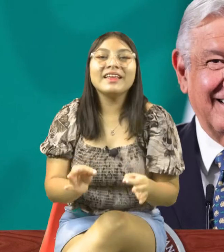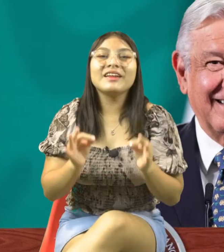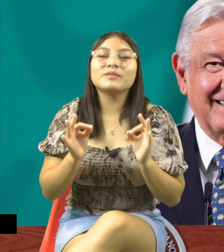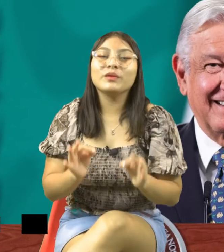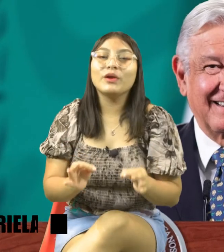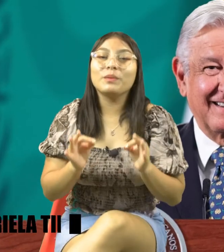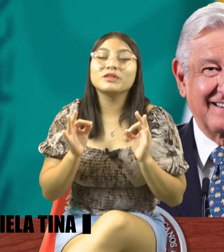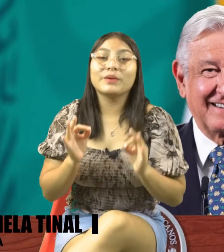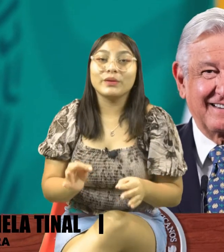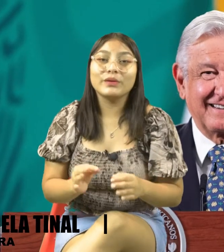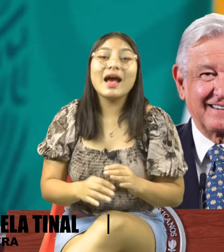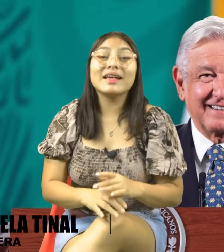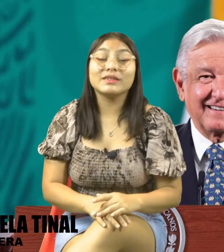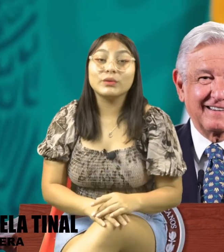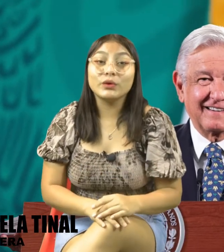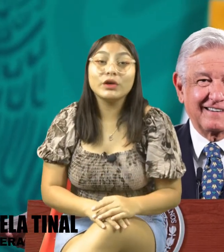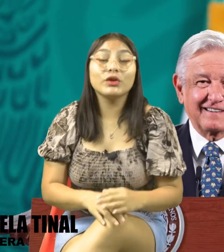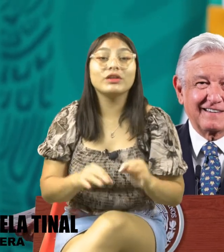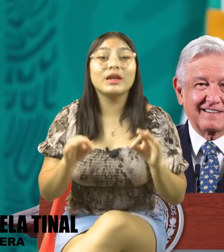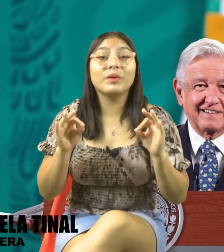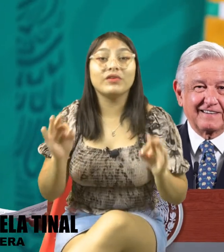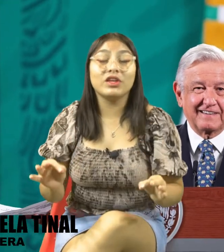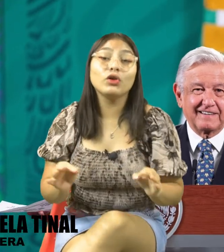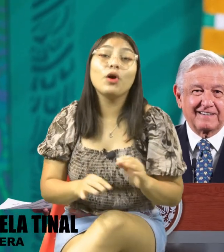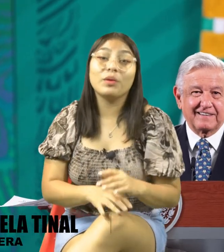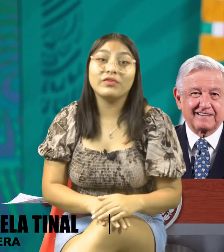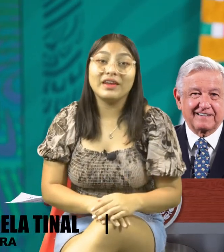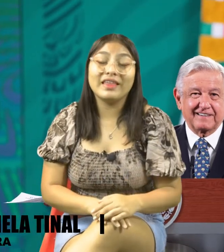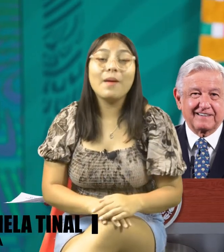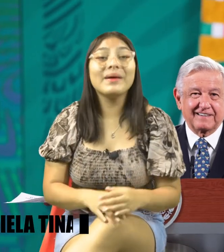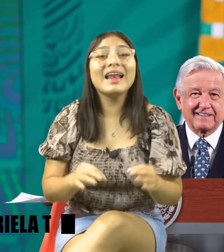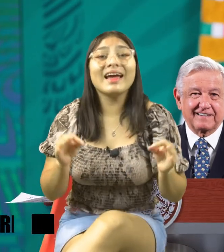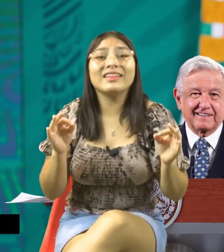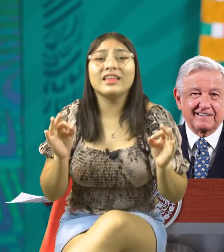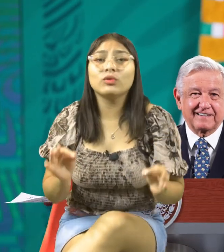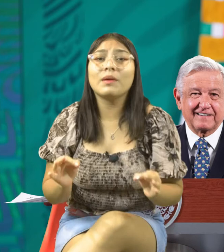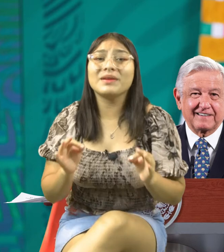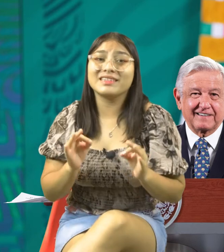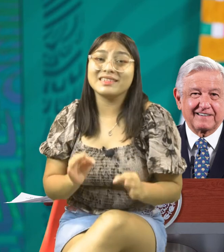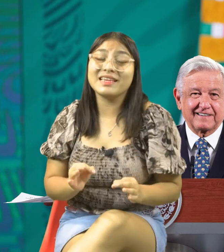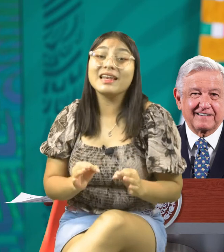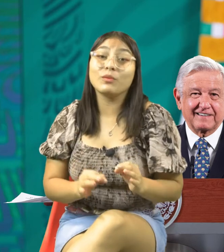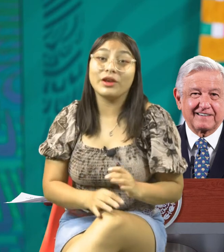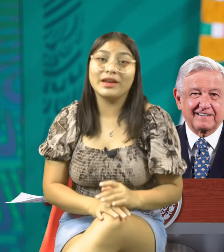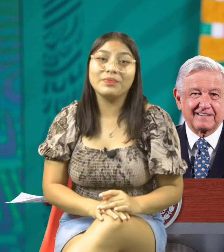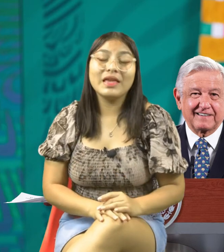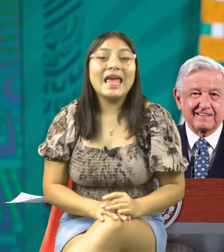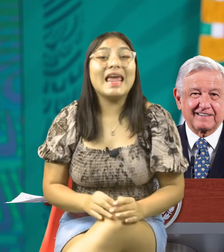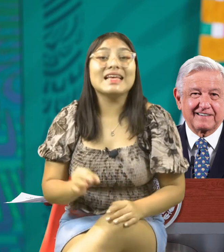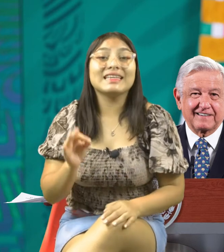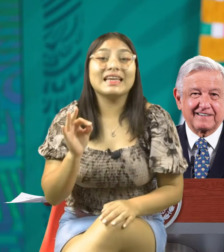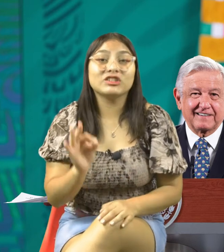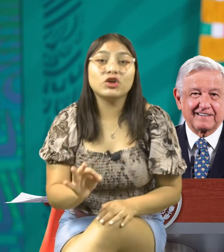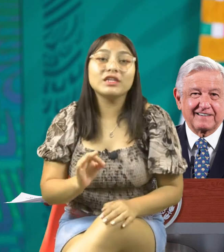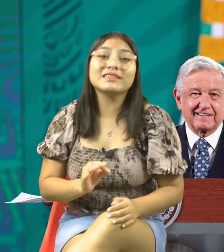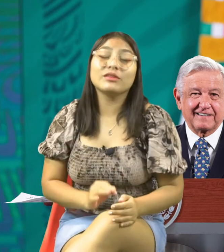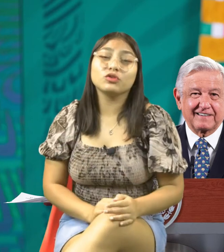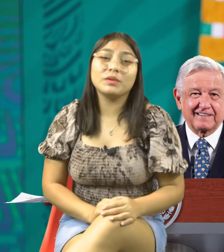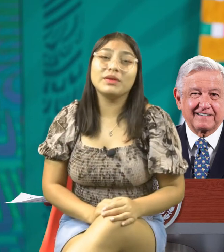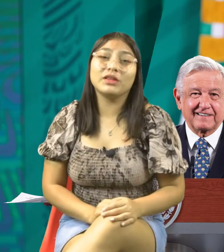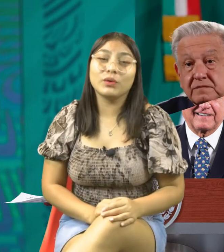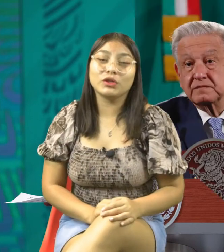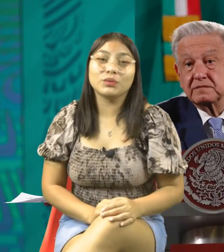El presidente Andrés Manuel López Obrador aseguró que no tiene preferido o preferida para la candidatura presidencial de Morena en las elecciones